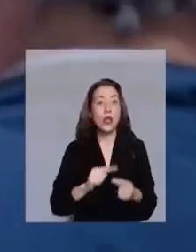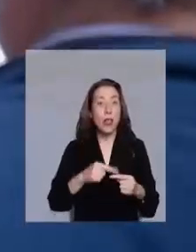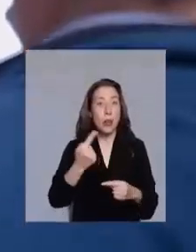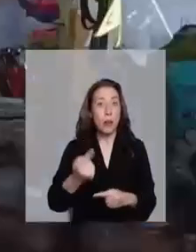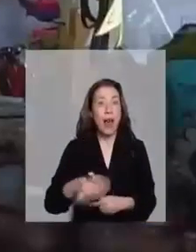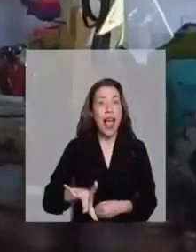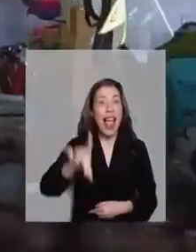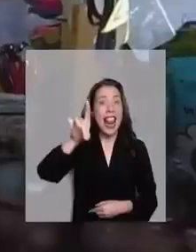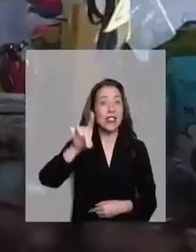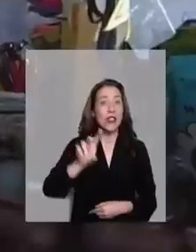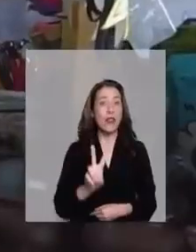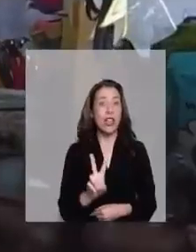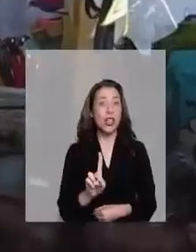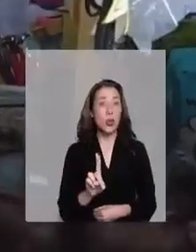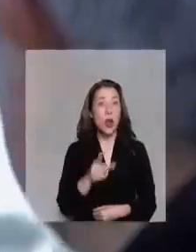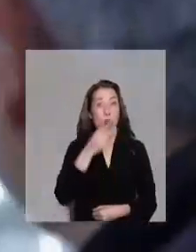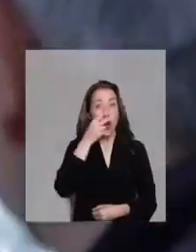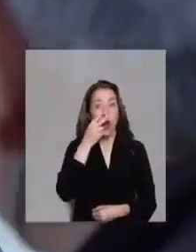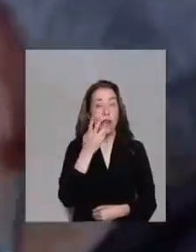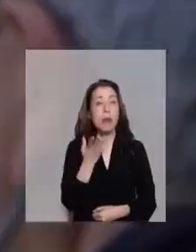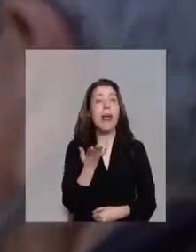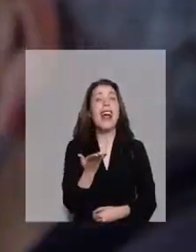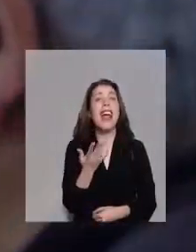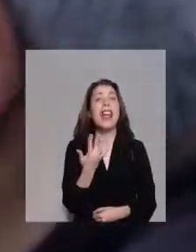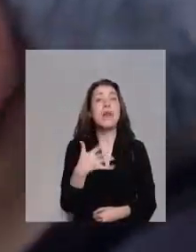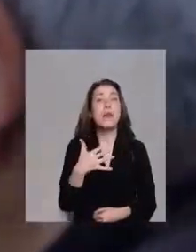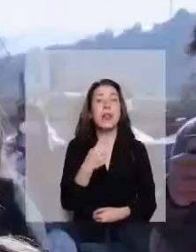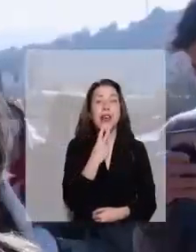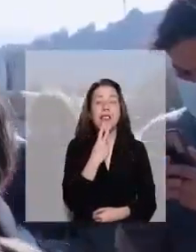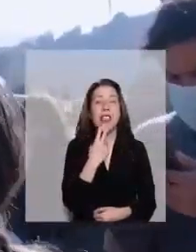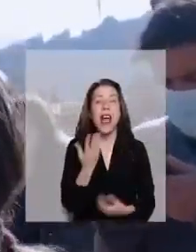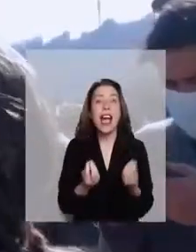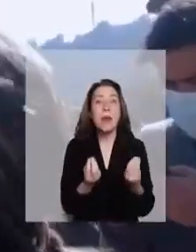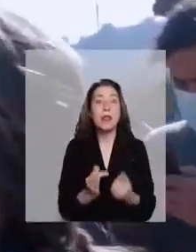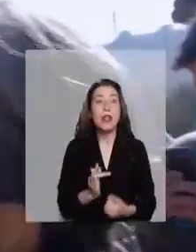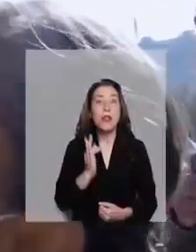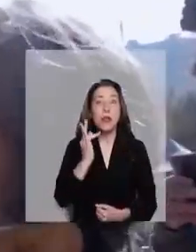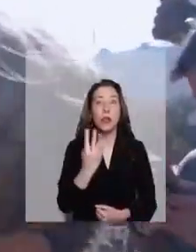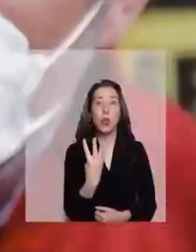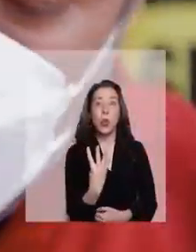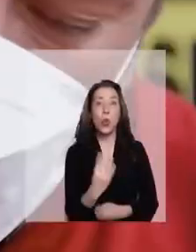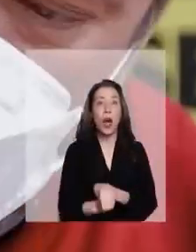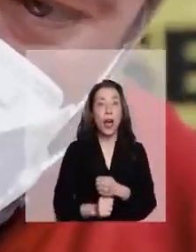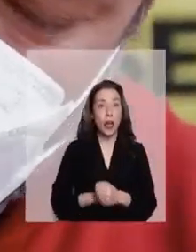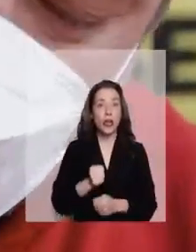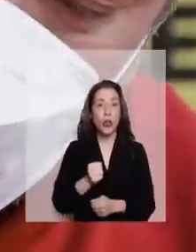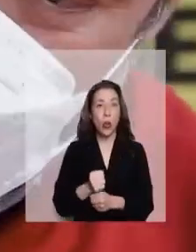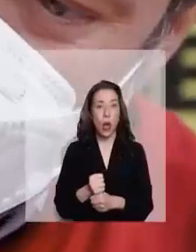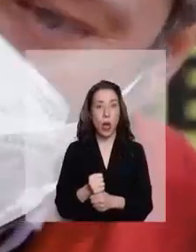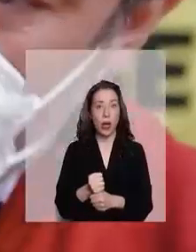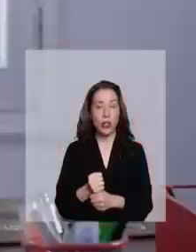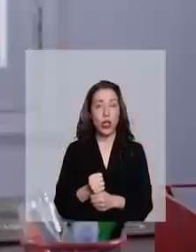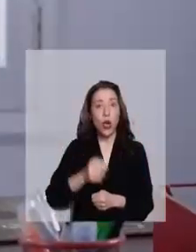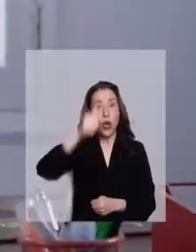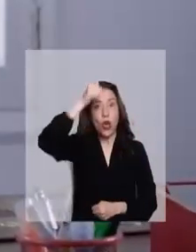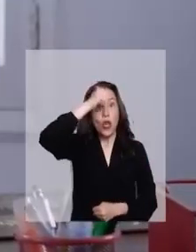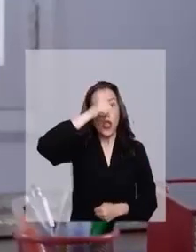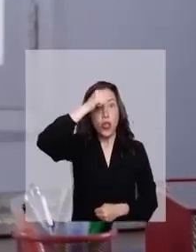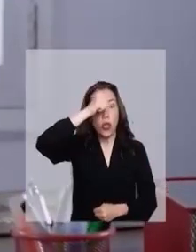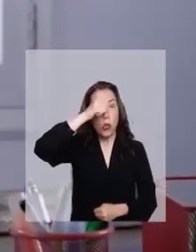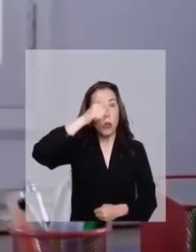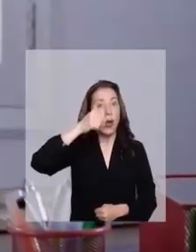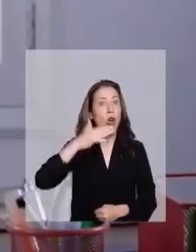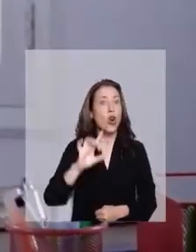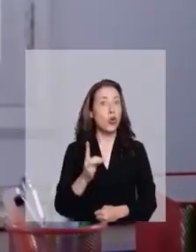resultado de la elección del 21 de noviembre. Se trata de la verdadera vida, lo que va a pasar los próximos 4 años. El domingo